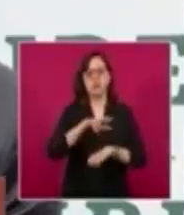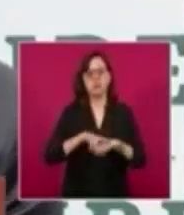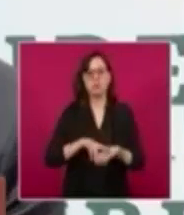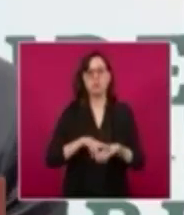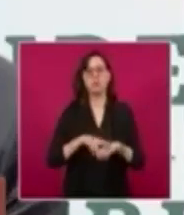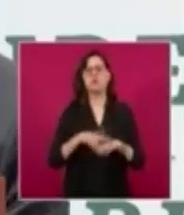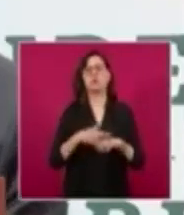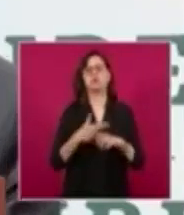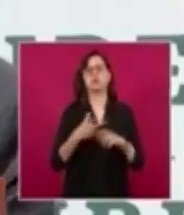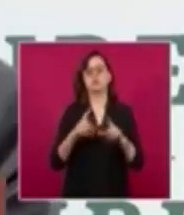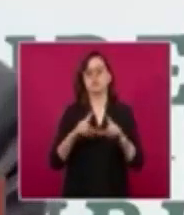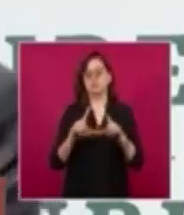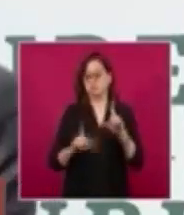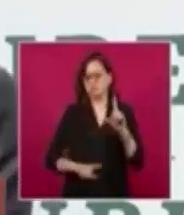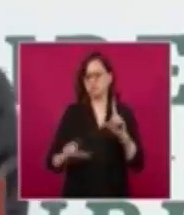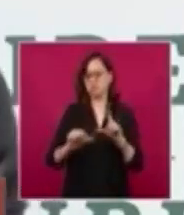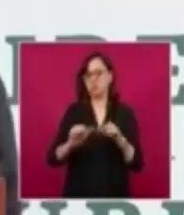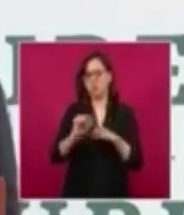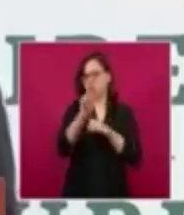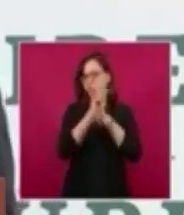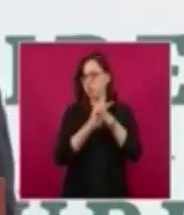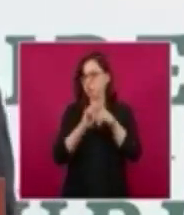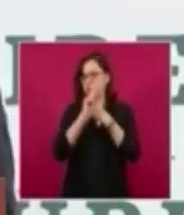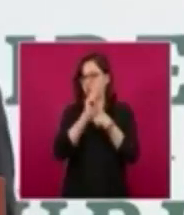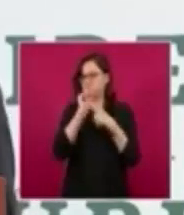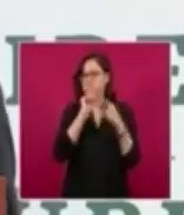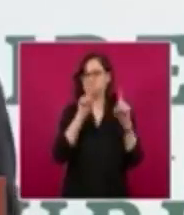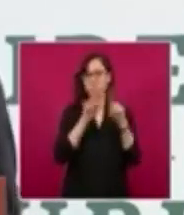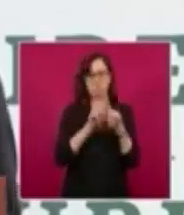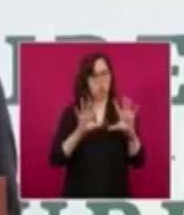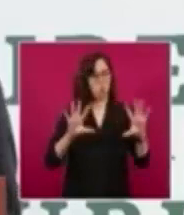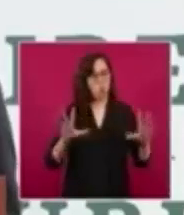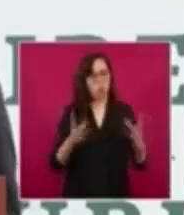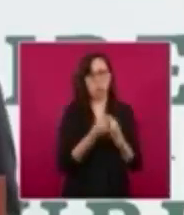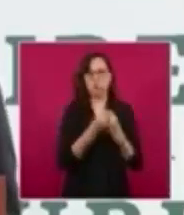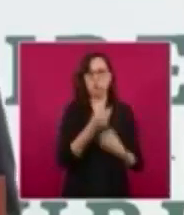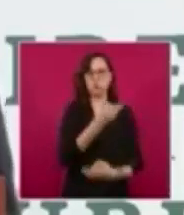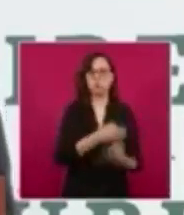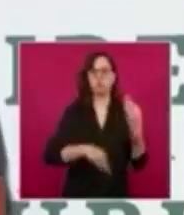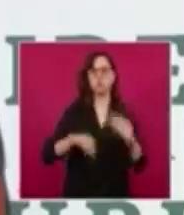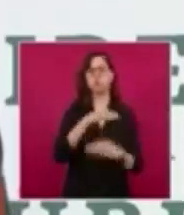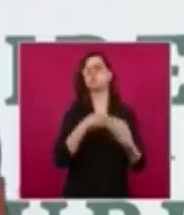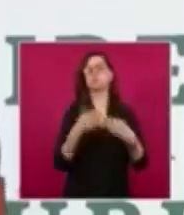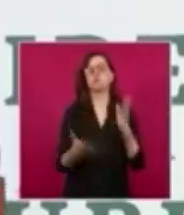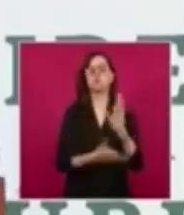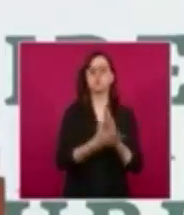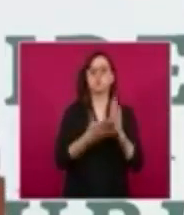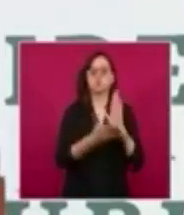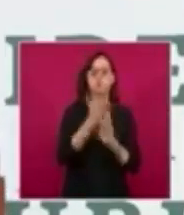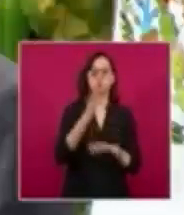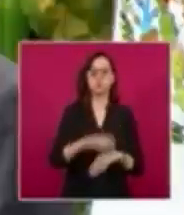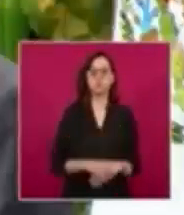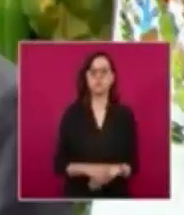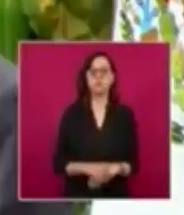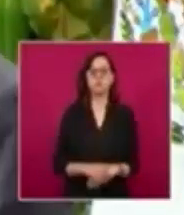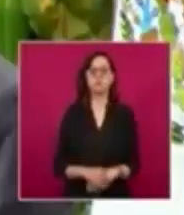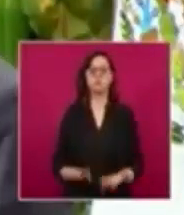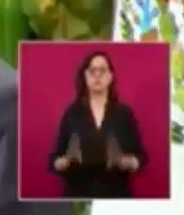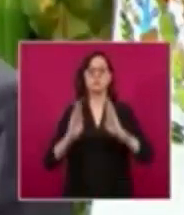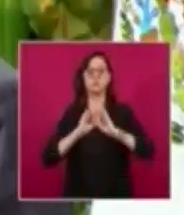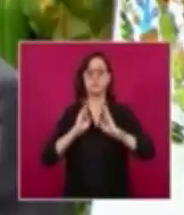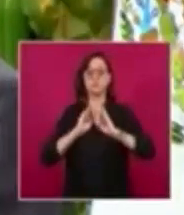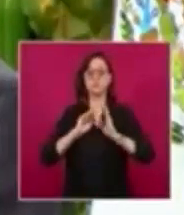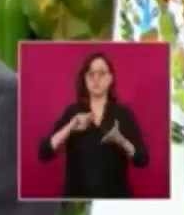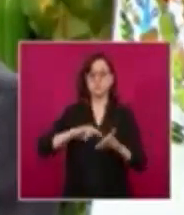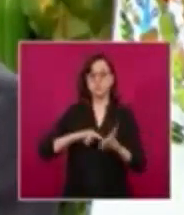Pero pues habla de el alza del salario mínimo, a pesar de que la inflación habla del 7%, y la inflación, bueno, pues se